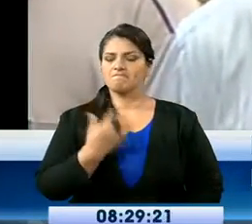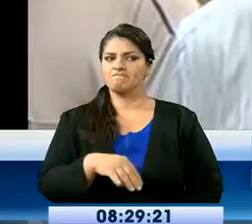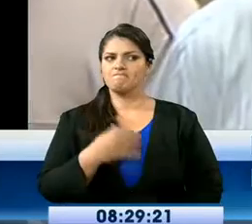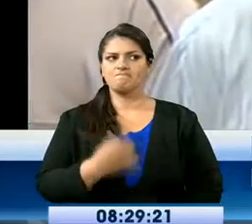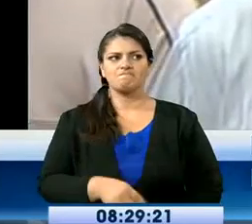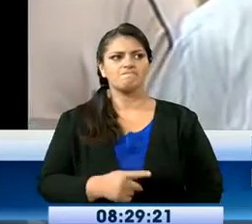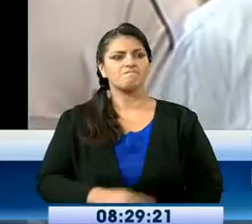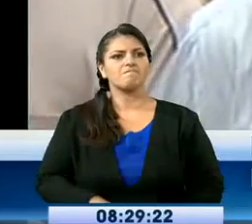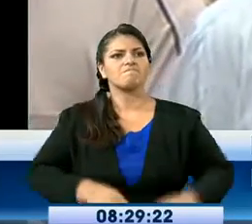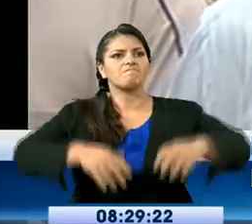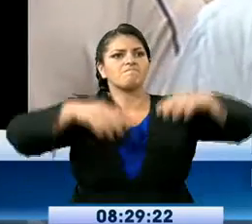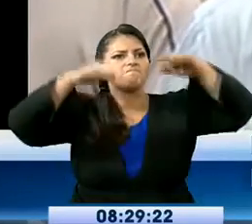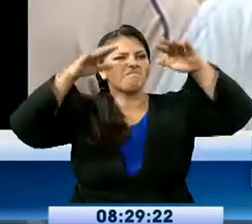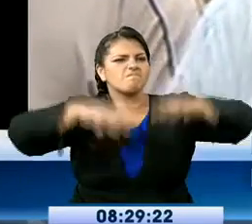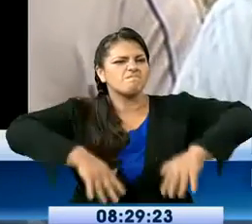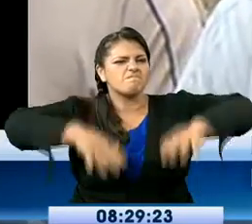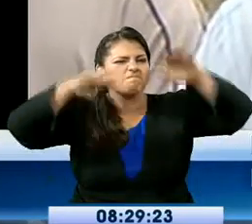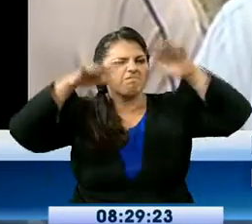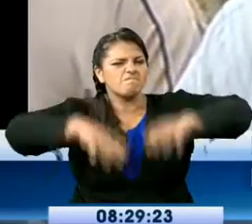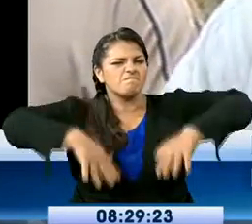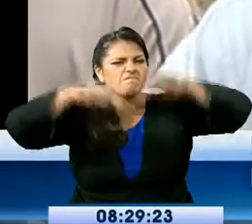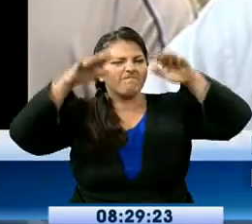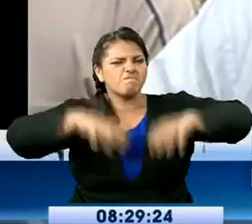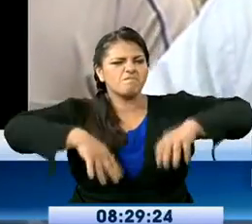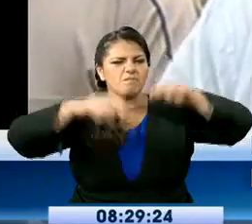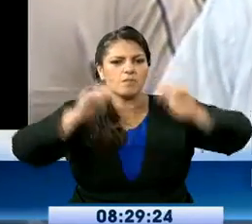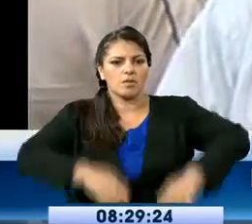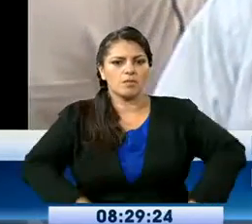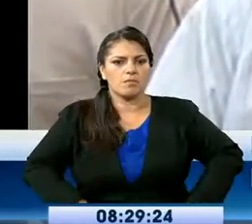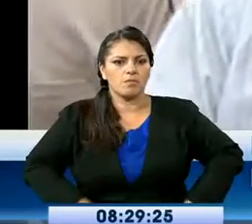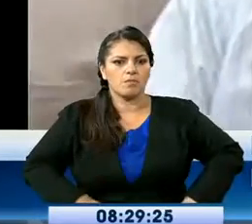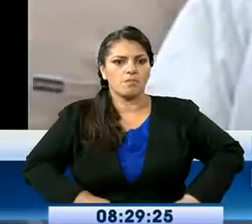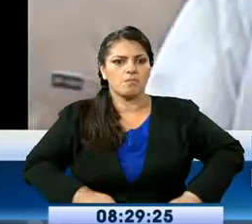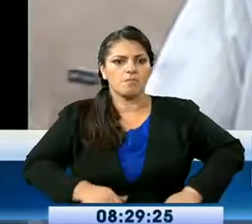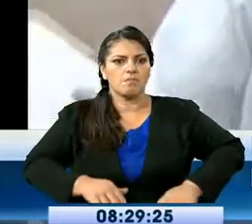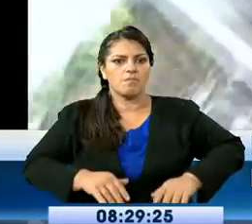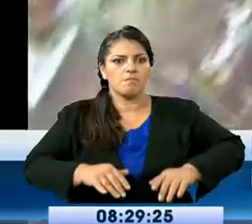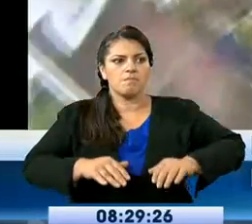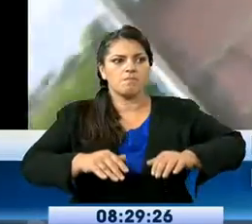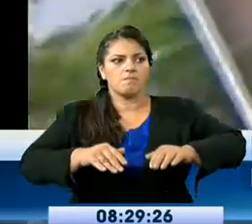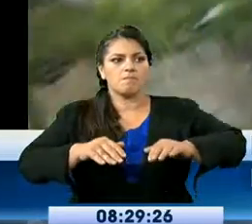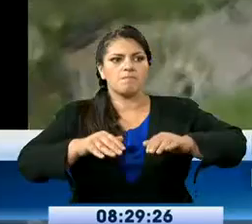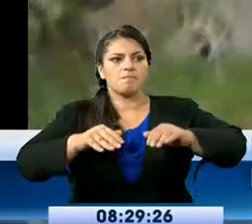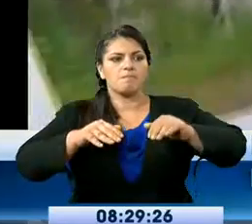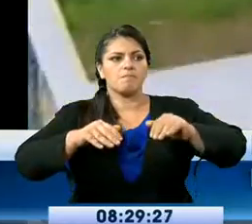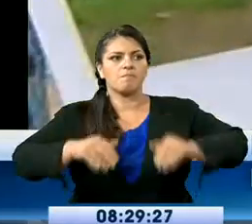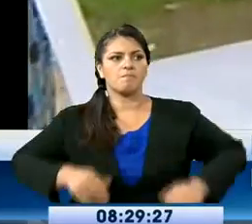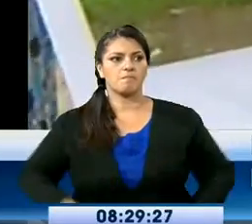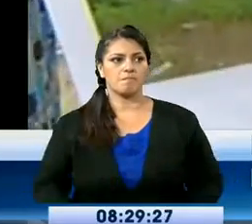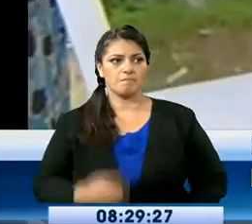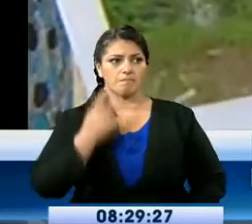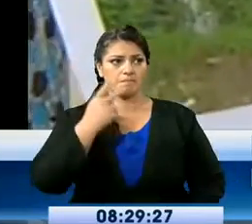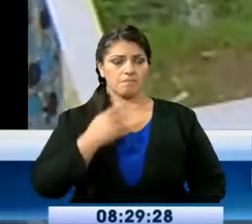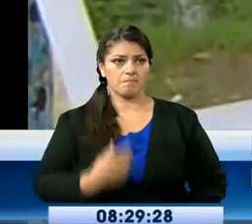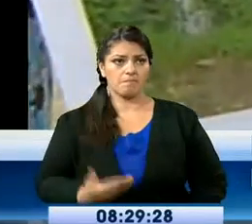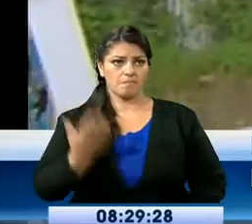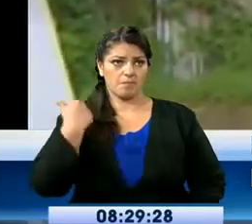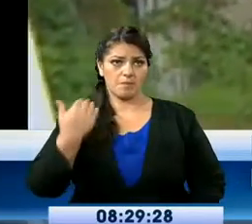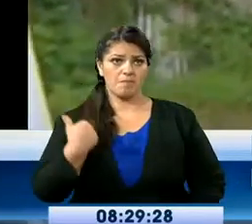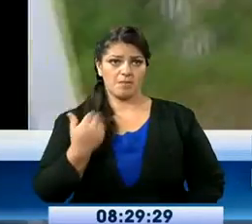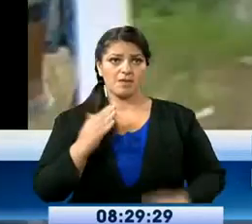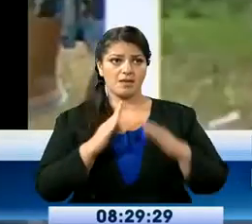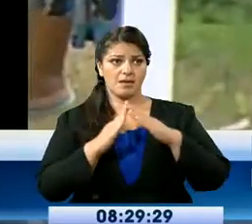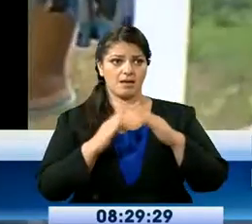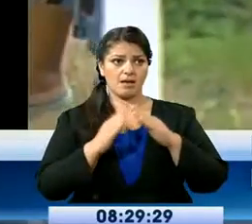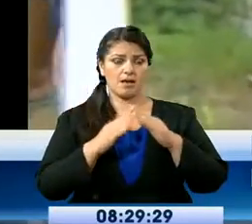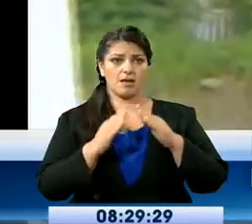metros, 4 metros, en la cual, inclusive yo tengo aquí un reportaje en mi casa que hasta se fue, vea. Tengo en mi casa que hasta se me fue en ese invierno. Son